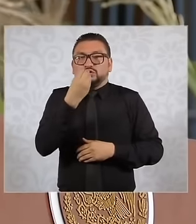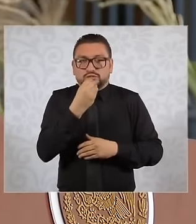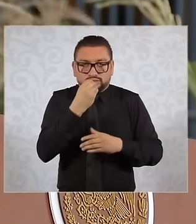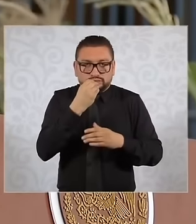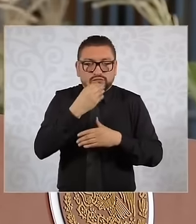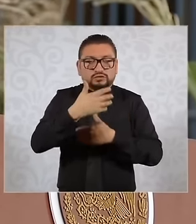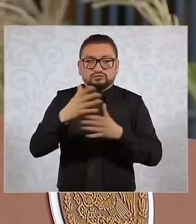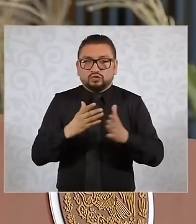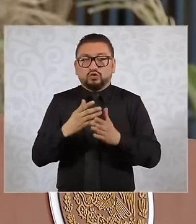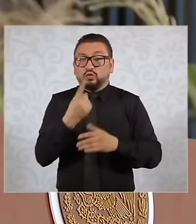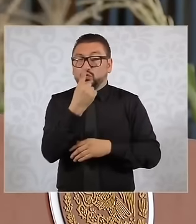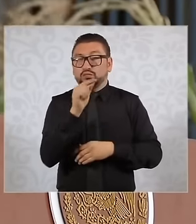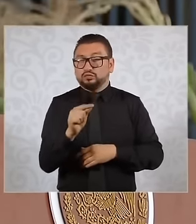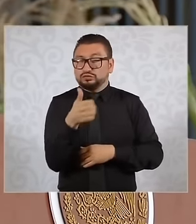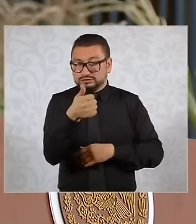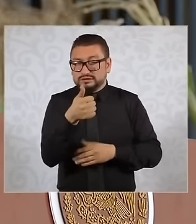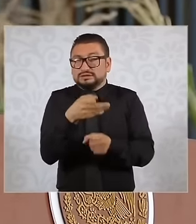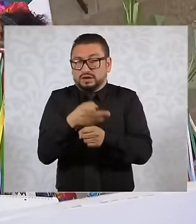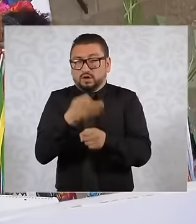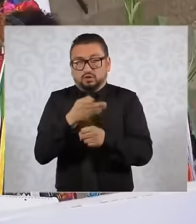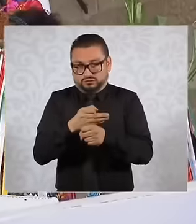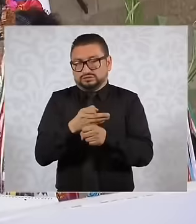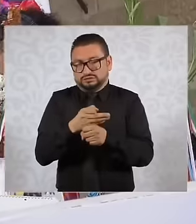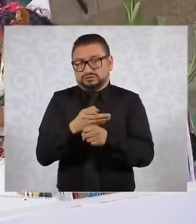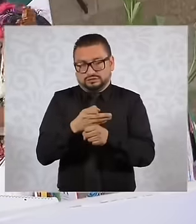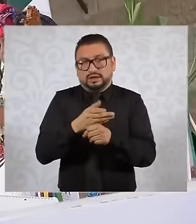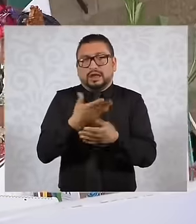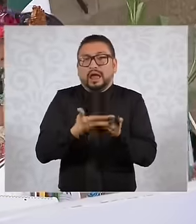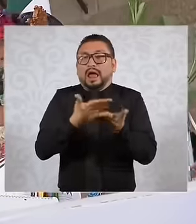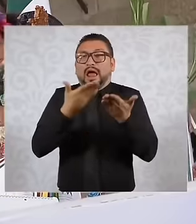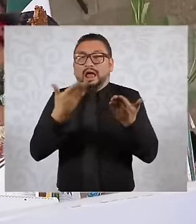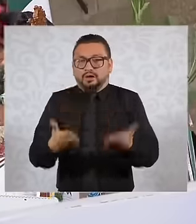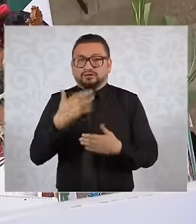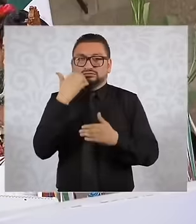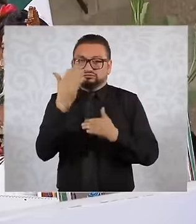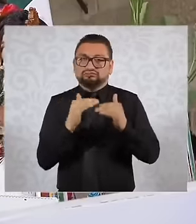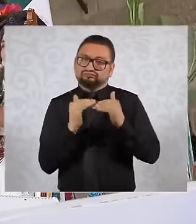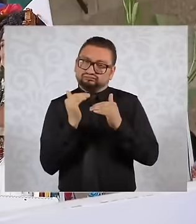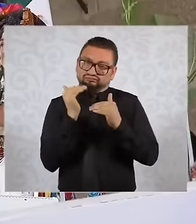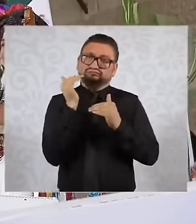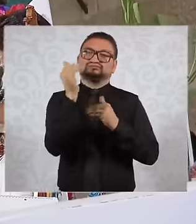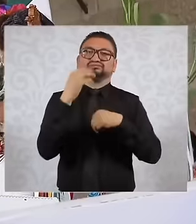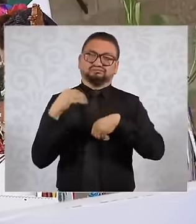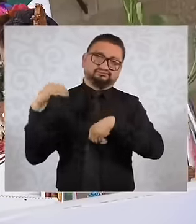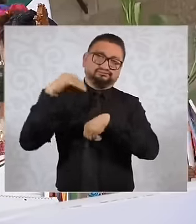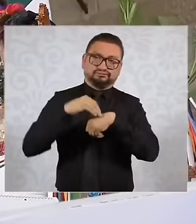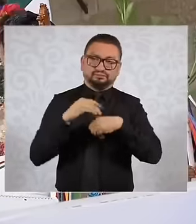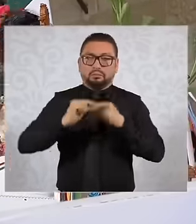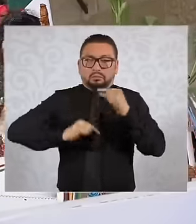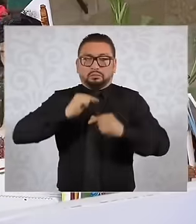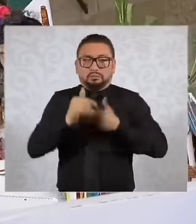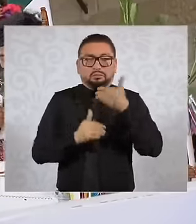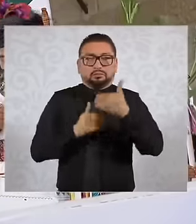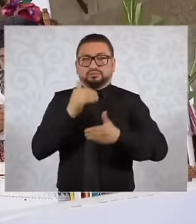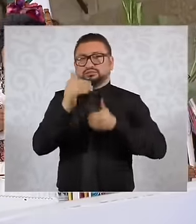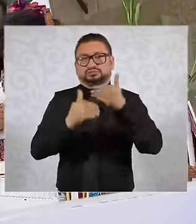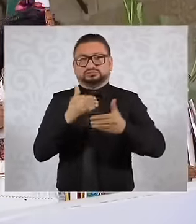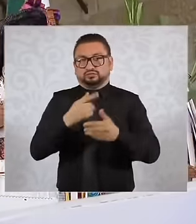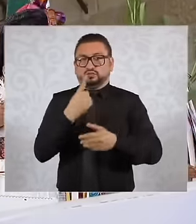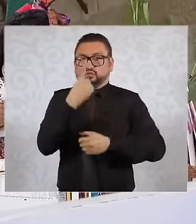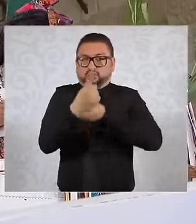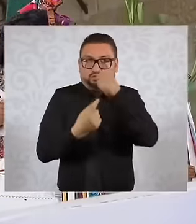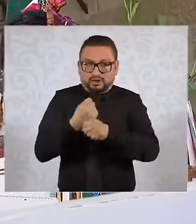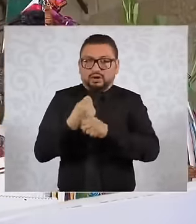en 1.6 canastas básicas. Tiene que ir aumentando progresivamente cada